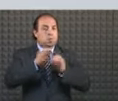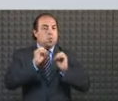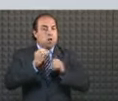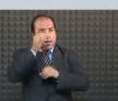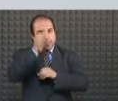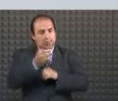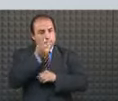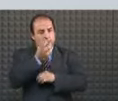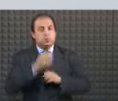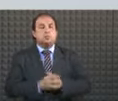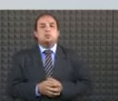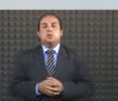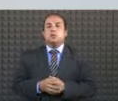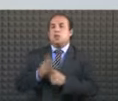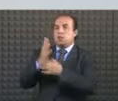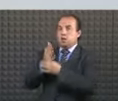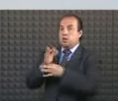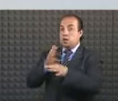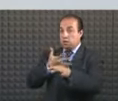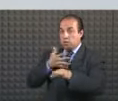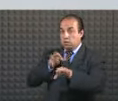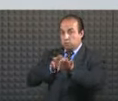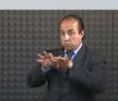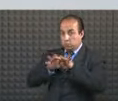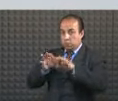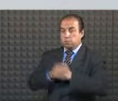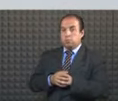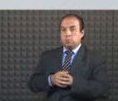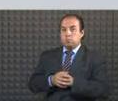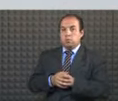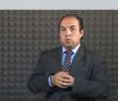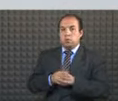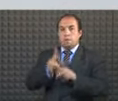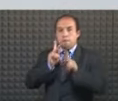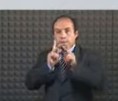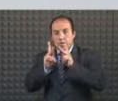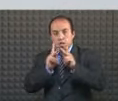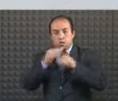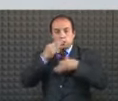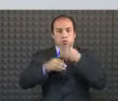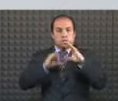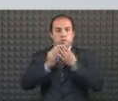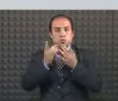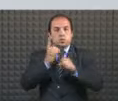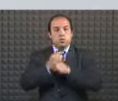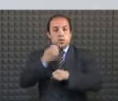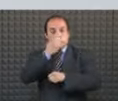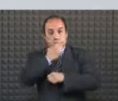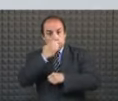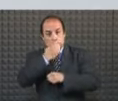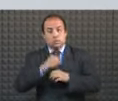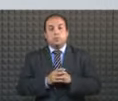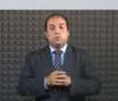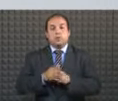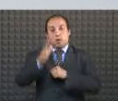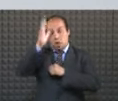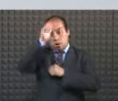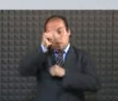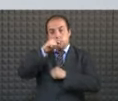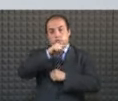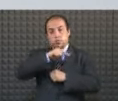que será con un trabajo de interlocución con todas las comunidades escolares y en acuerdo con